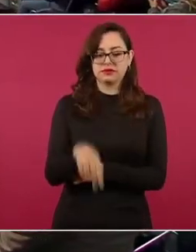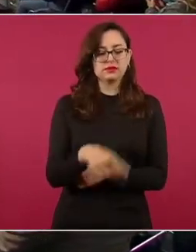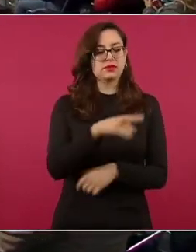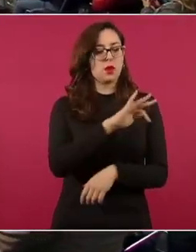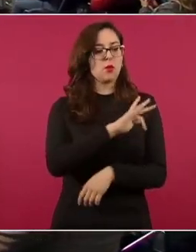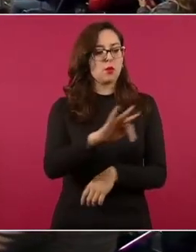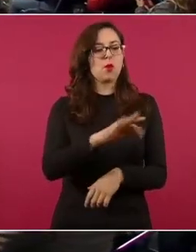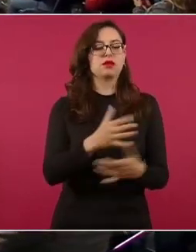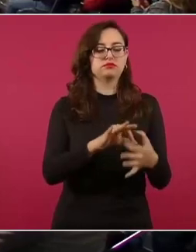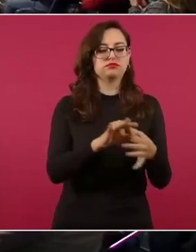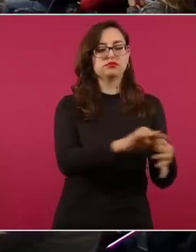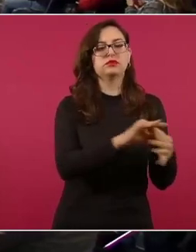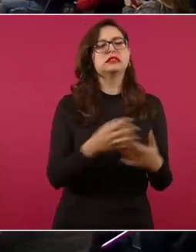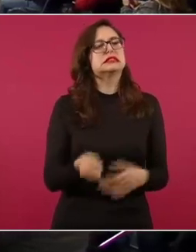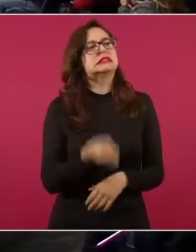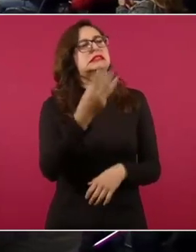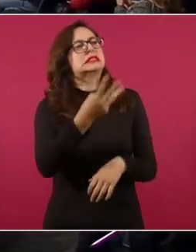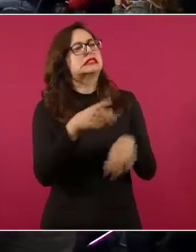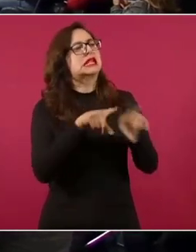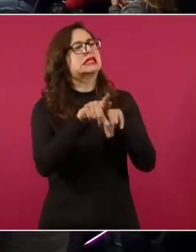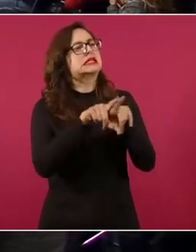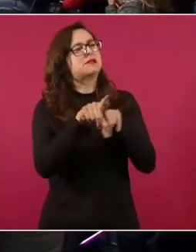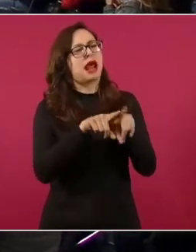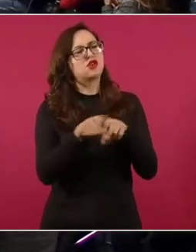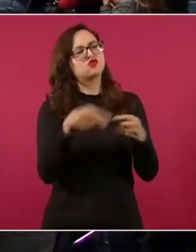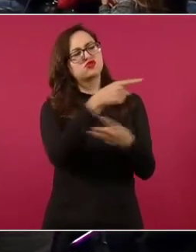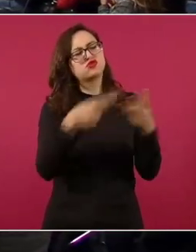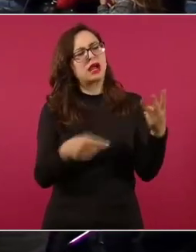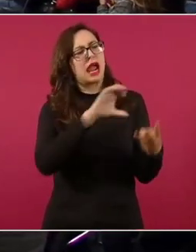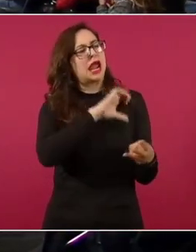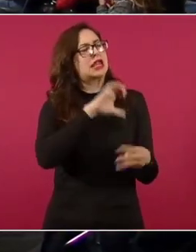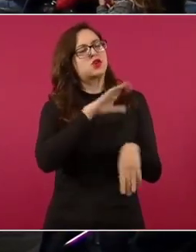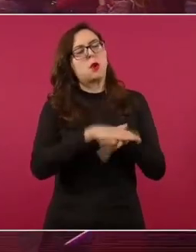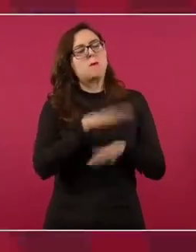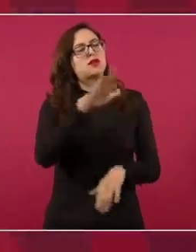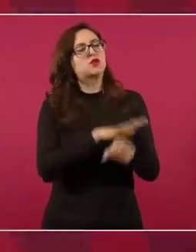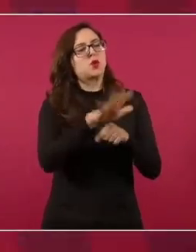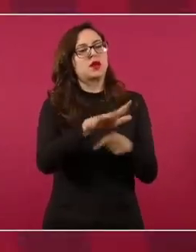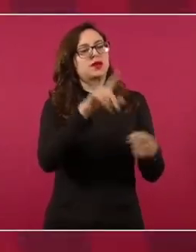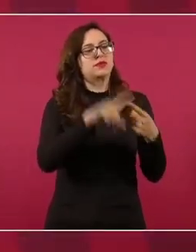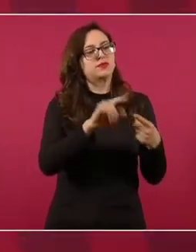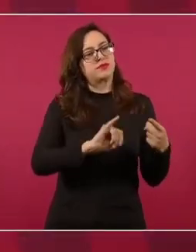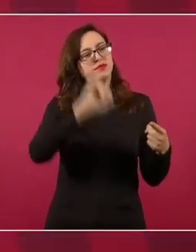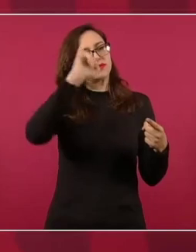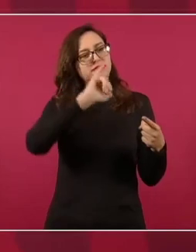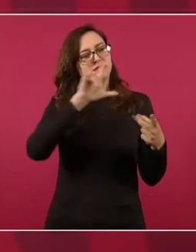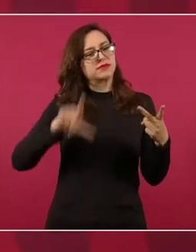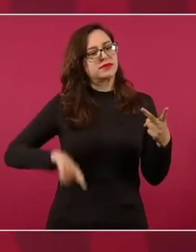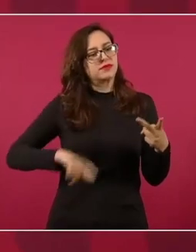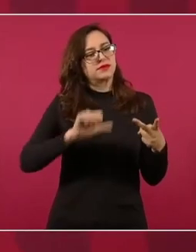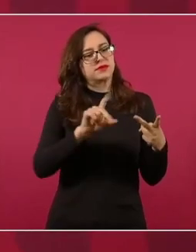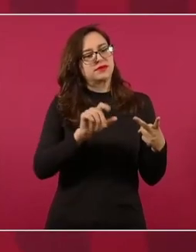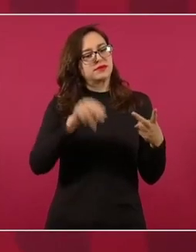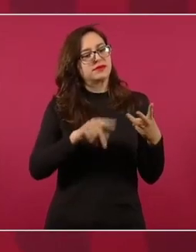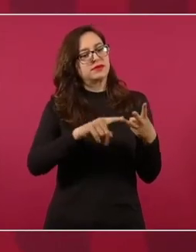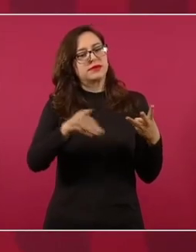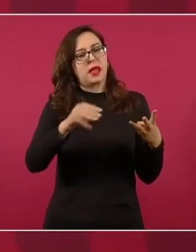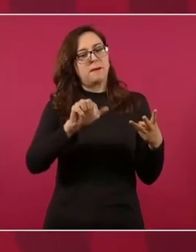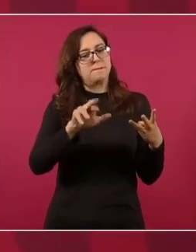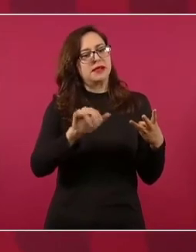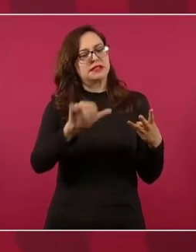¿Qué? ¿A quién quiere más de sus hermanos? ¿A la jefa de gobierno, al canciller, a Adán? ¿Cómo es en la familia? Se quiere a todos por